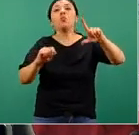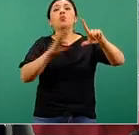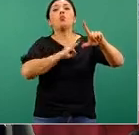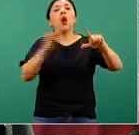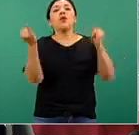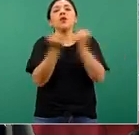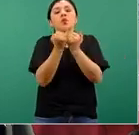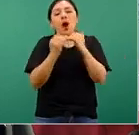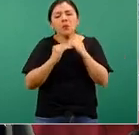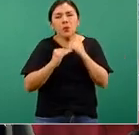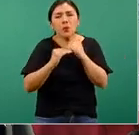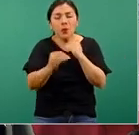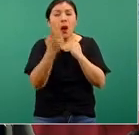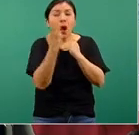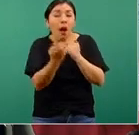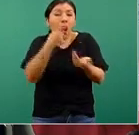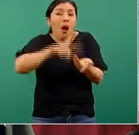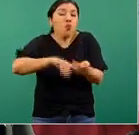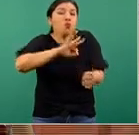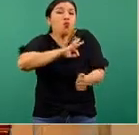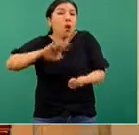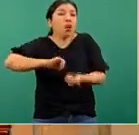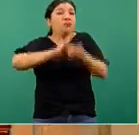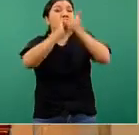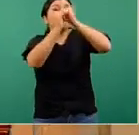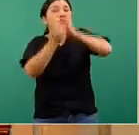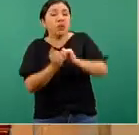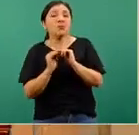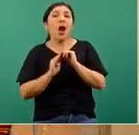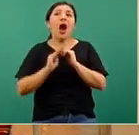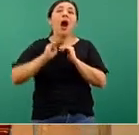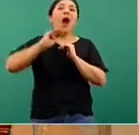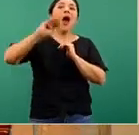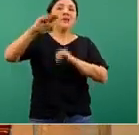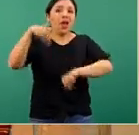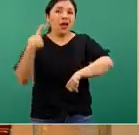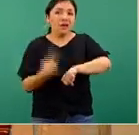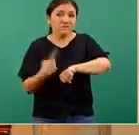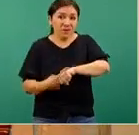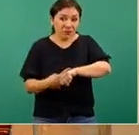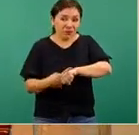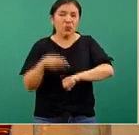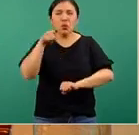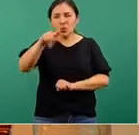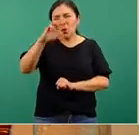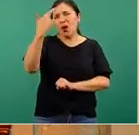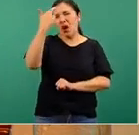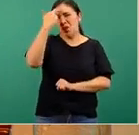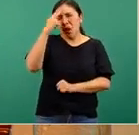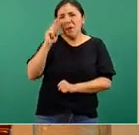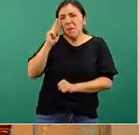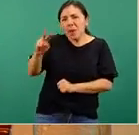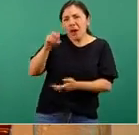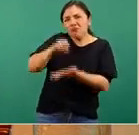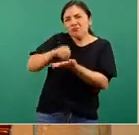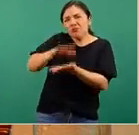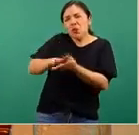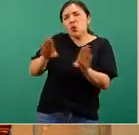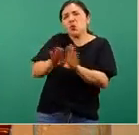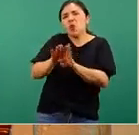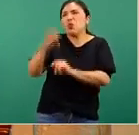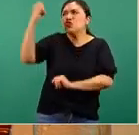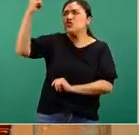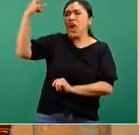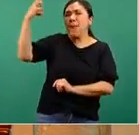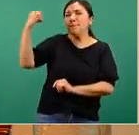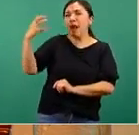meseta, pueda convertirse nuevamente en un incremento. Recordemos que bajo el esquema de intervenciones del semáforo